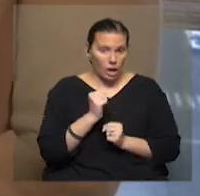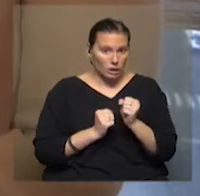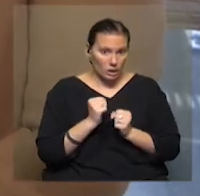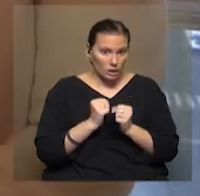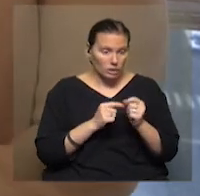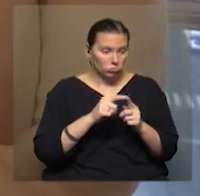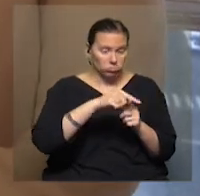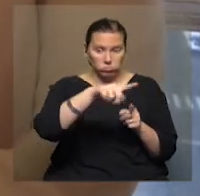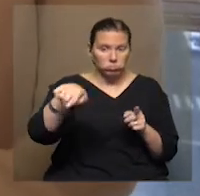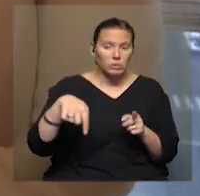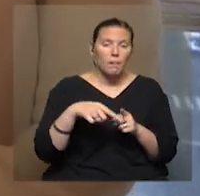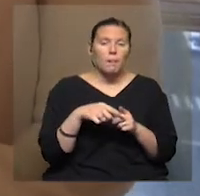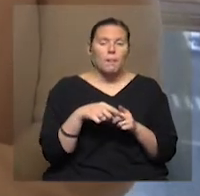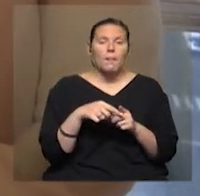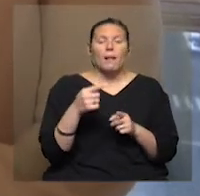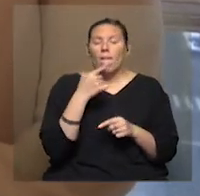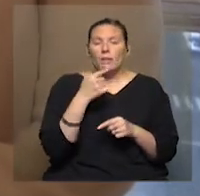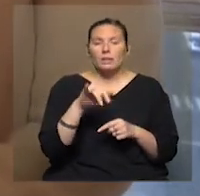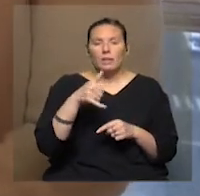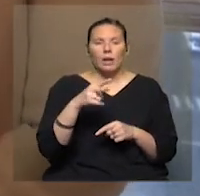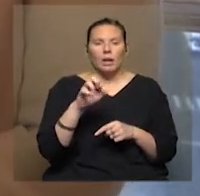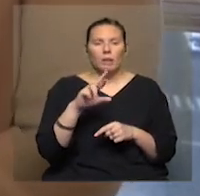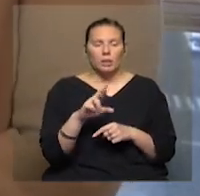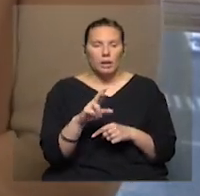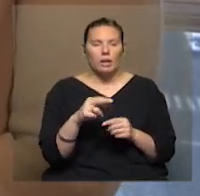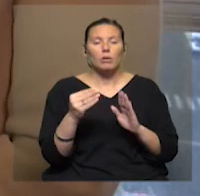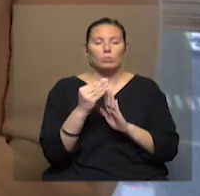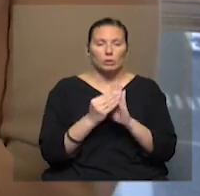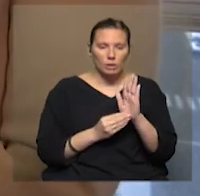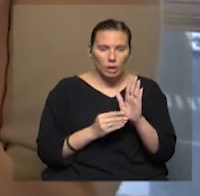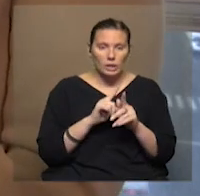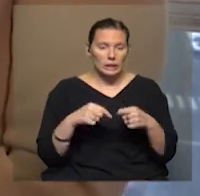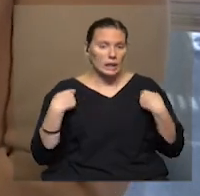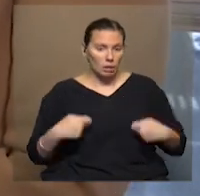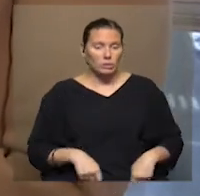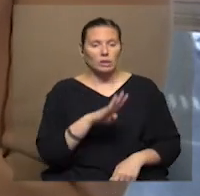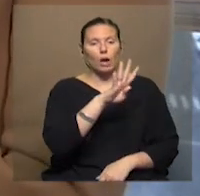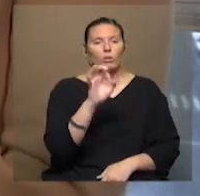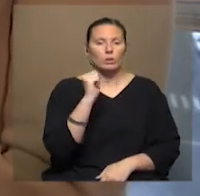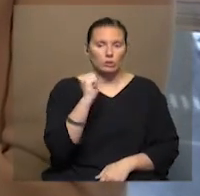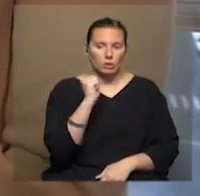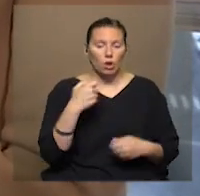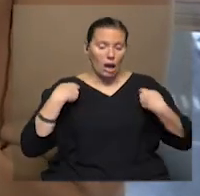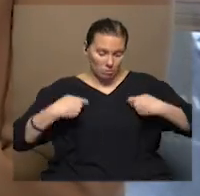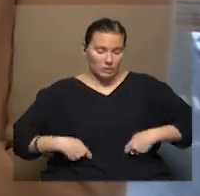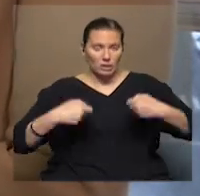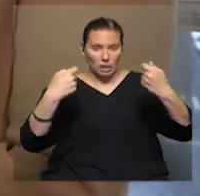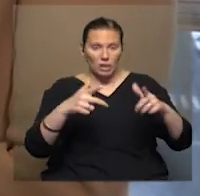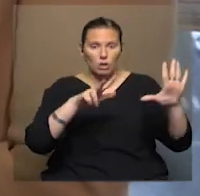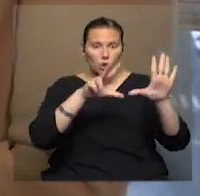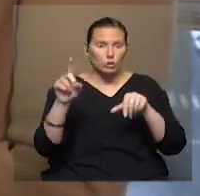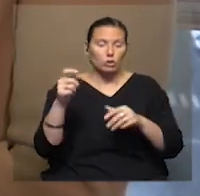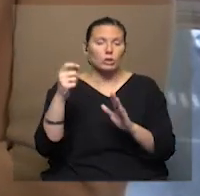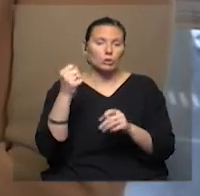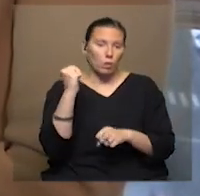ambos recorridos. Y como les decía Javier, el costo de la inscripción sin camiseta es de 400 pesos, con la camiseta 800